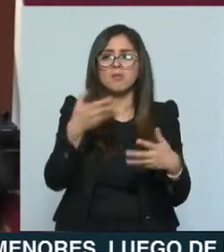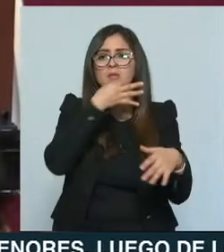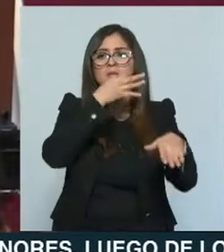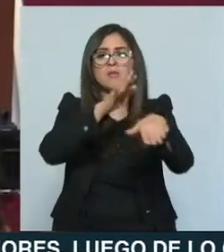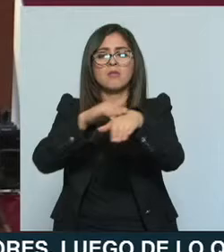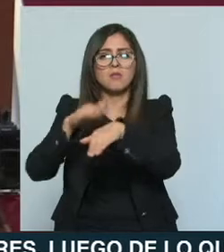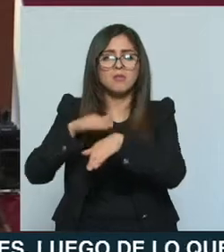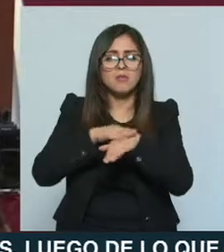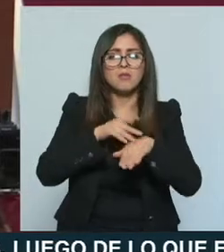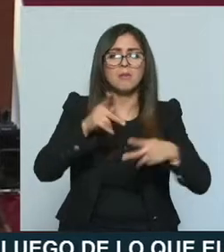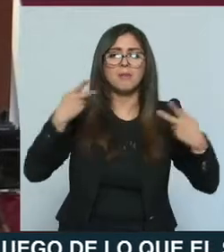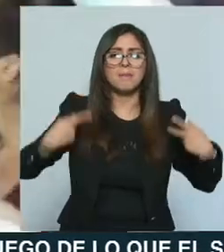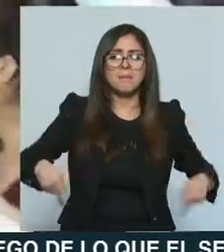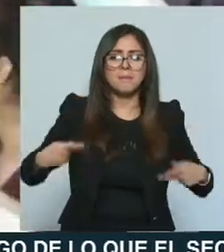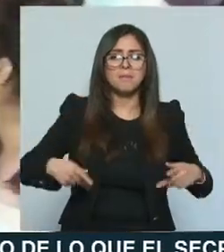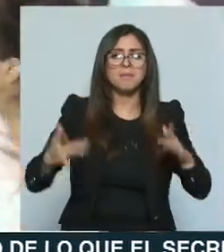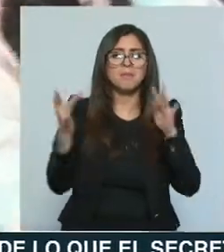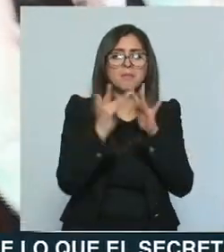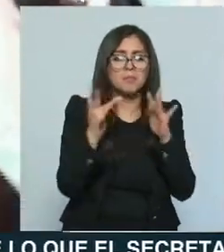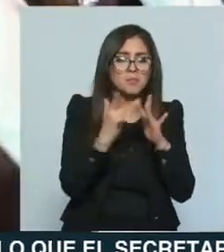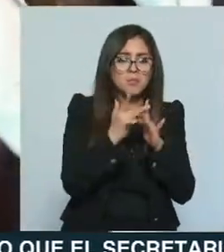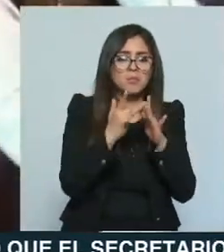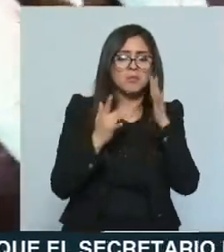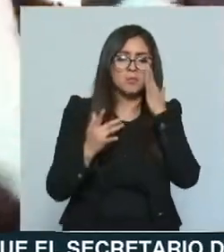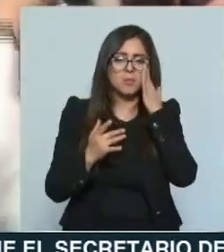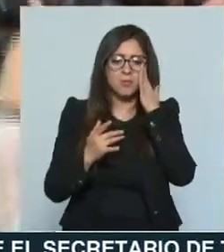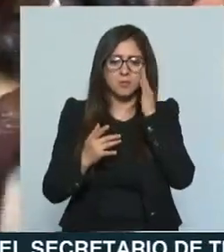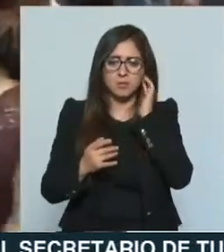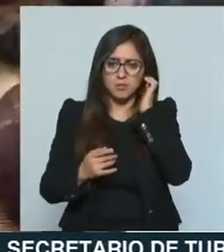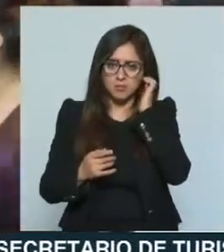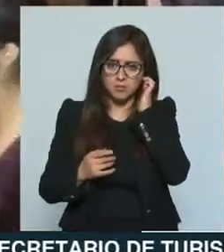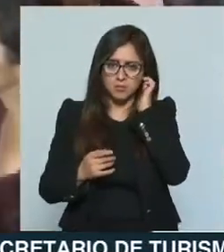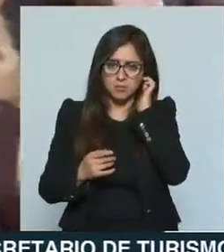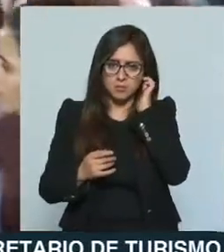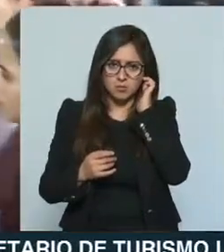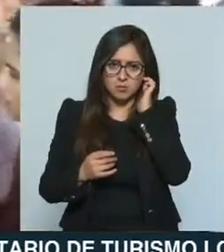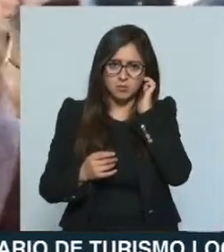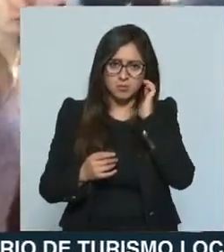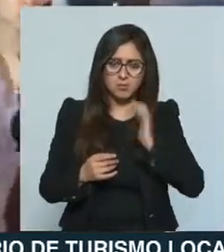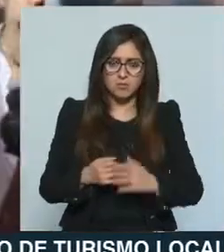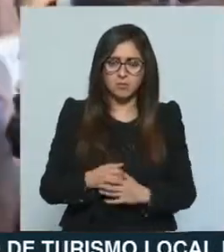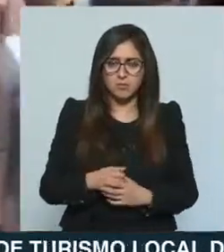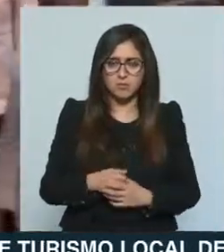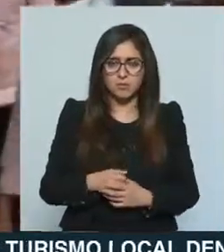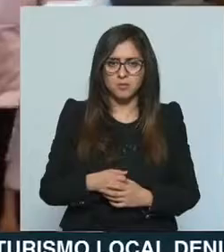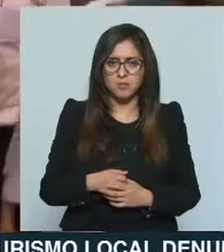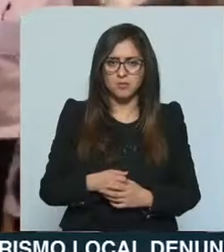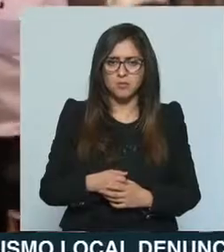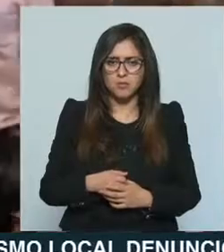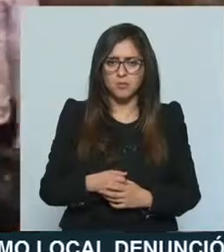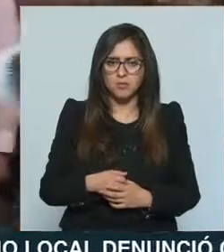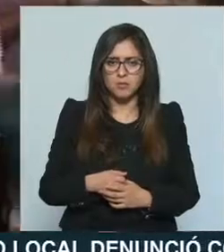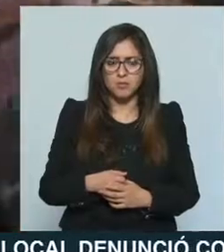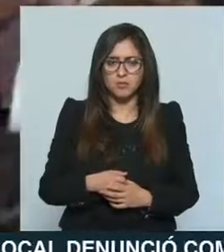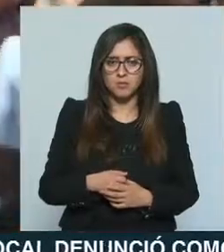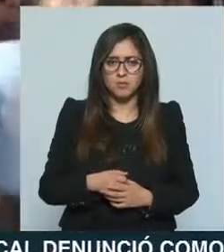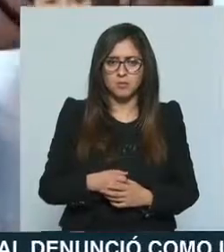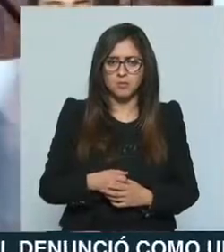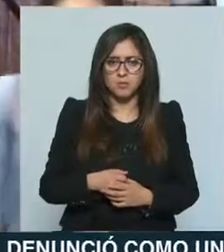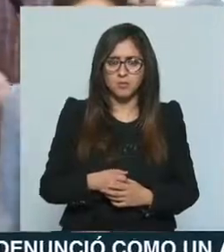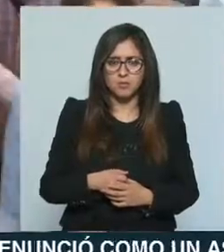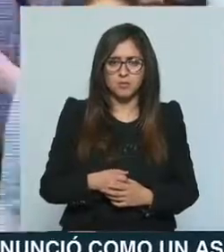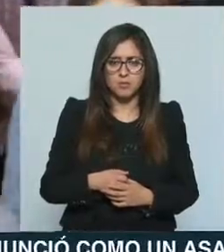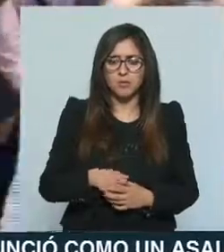las personas, sus ruedas de prensa constantes, pero también hay que decir, Enrique, que hay un conjunto